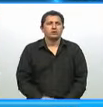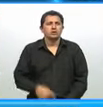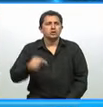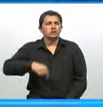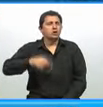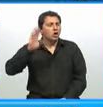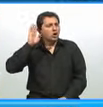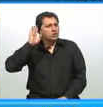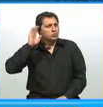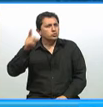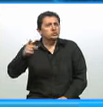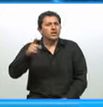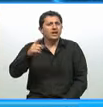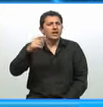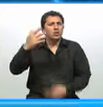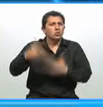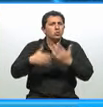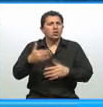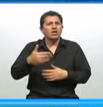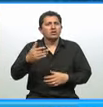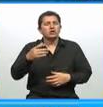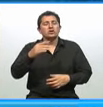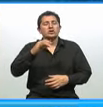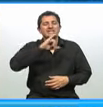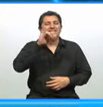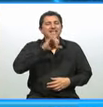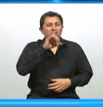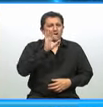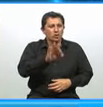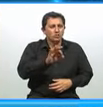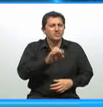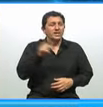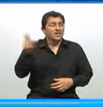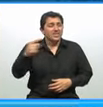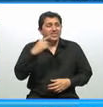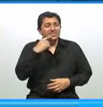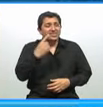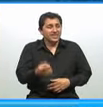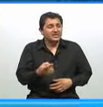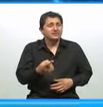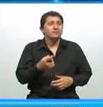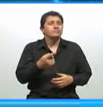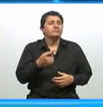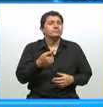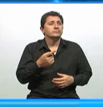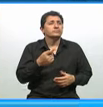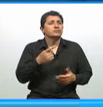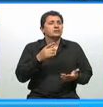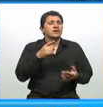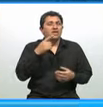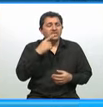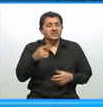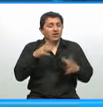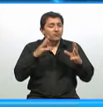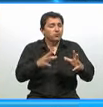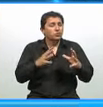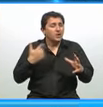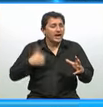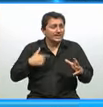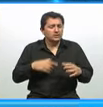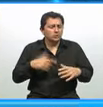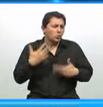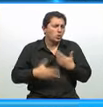Mauro Seto, futbolista obviamente de tu club, y él marcaba esta diferencia, ¿no? Primero, marcaba que en el fútbol argentino se está jugando